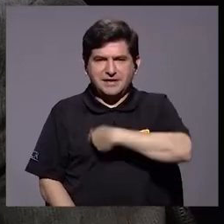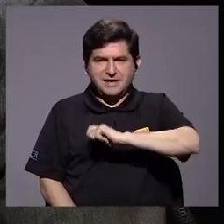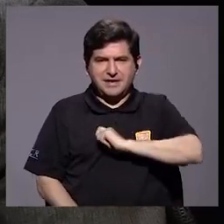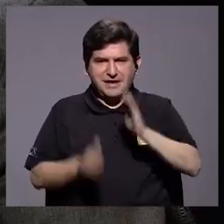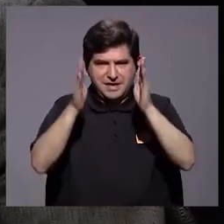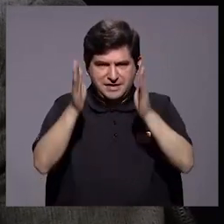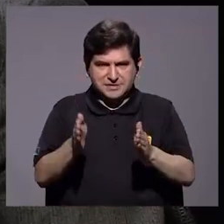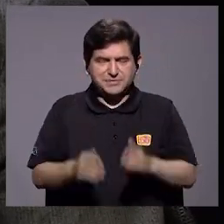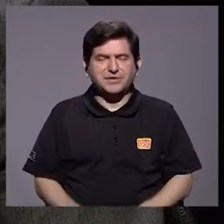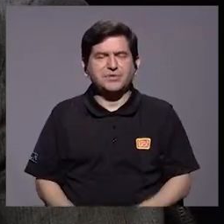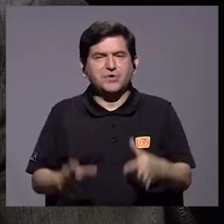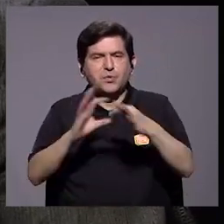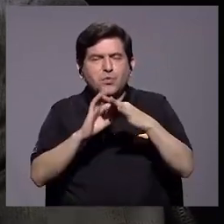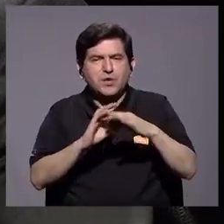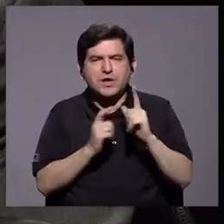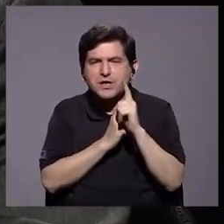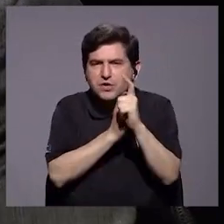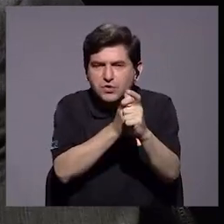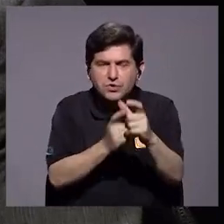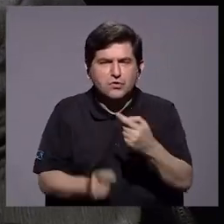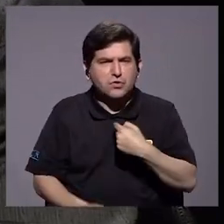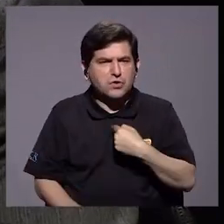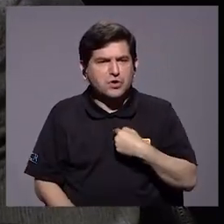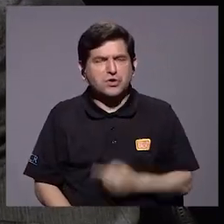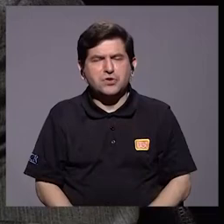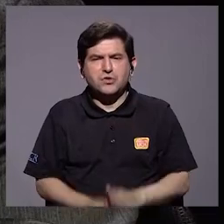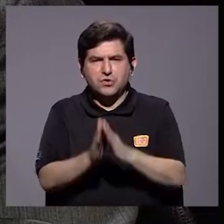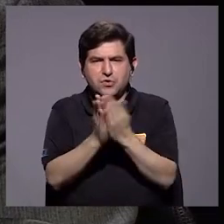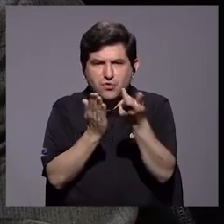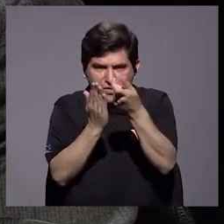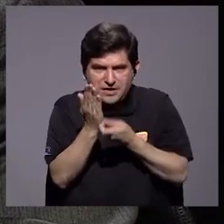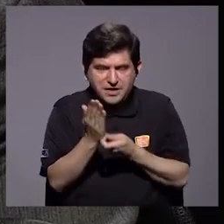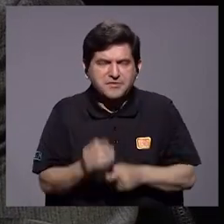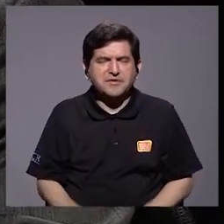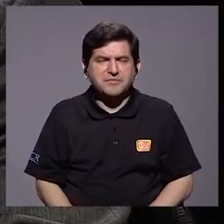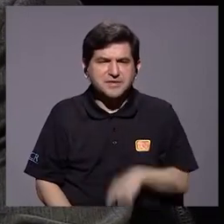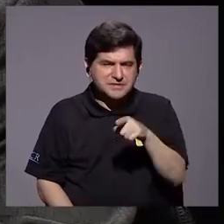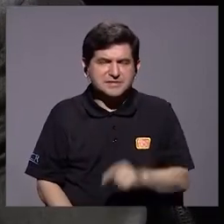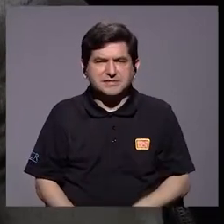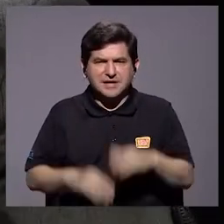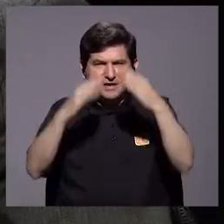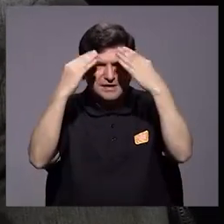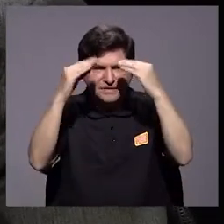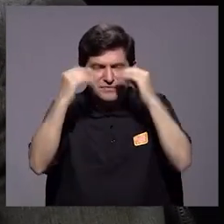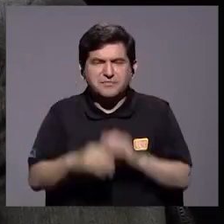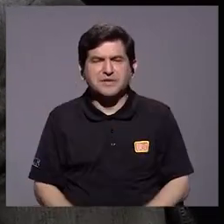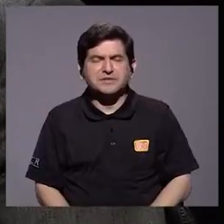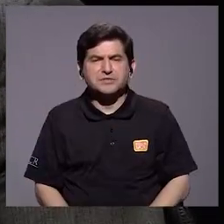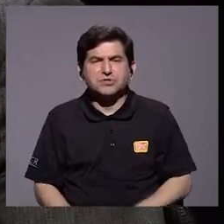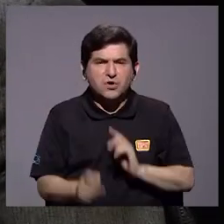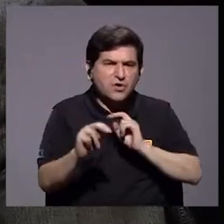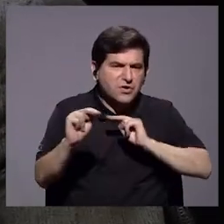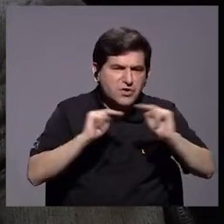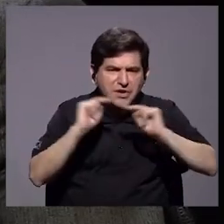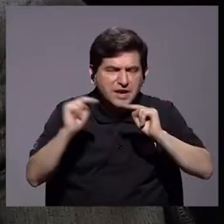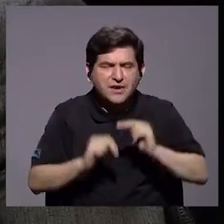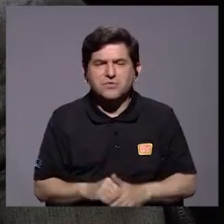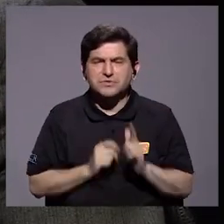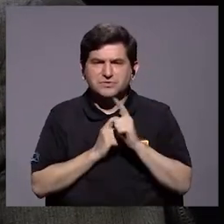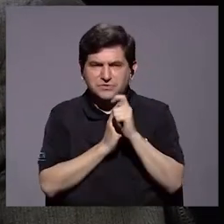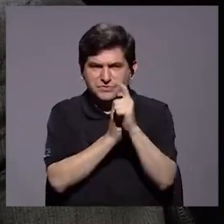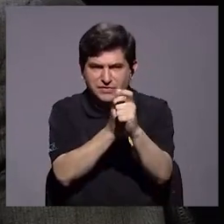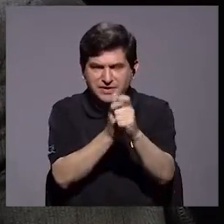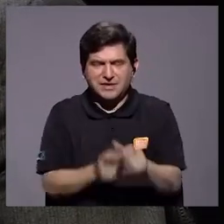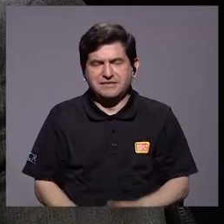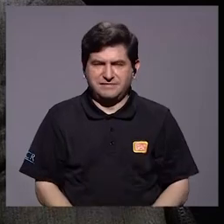al atletismo y yo había hecho en la revista 'triunfo' un reportaje acerca del negocio en el que se han convertido las carreras pedestres